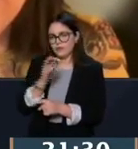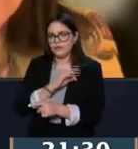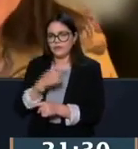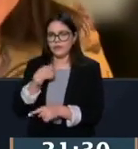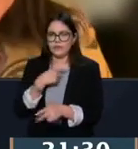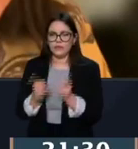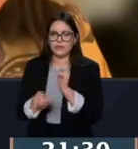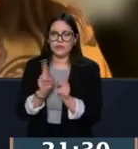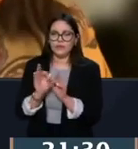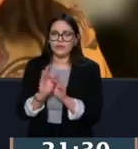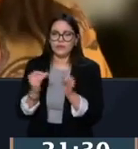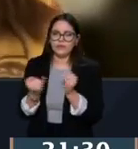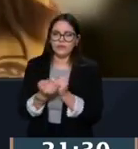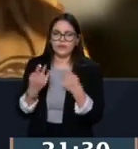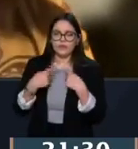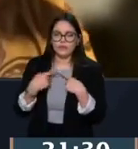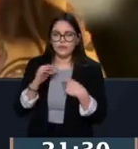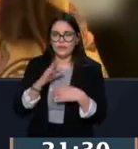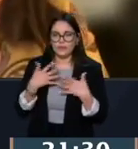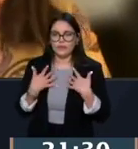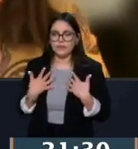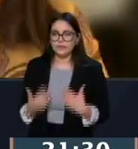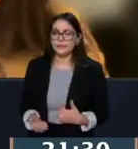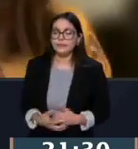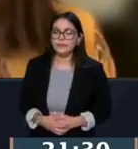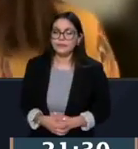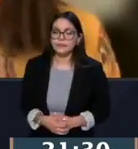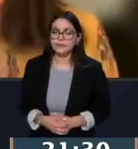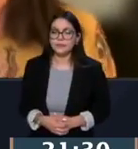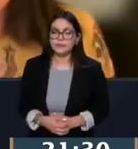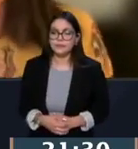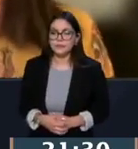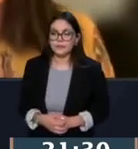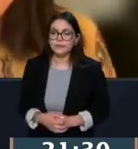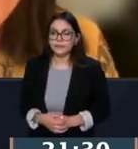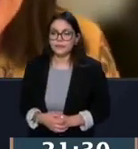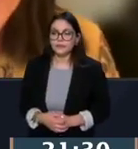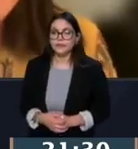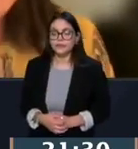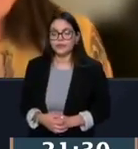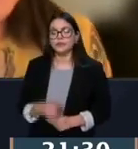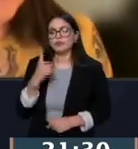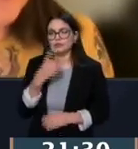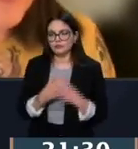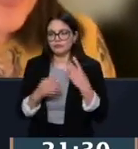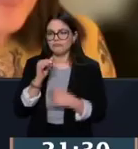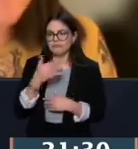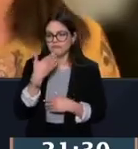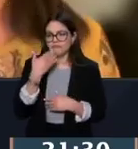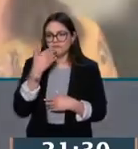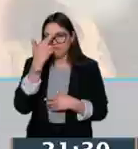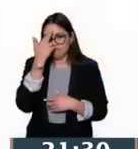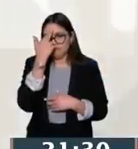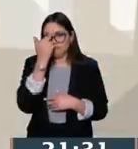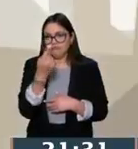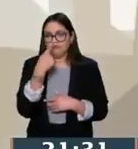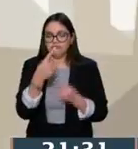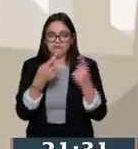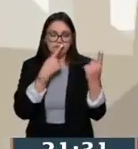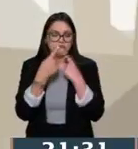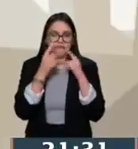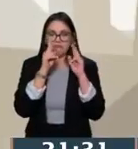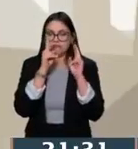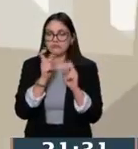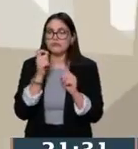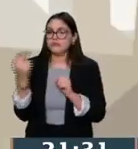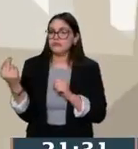poquito para que también la audiencia tenga ese contexto. Sí, mira, una parte donde es razonable, ¿no? La necesidad y la discusión en términos de